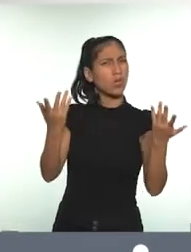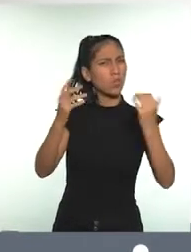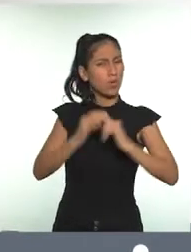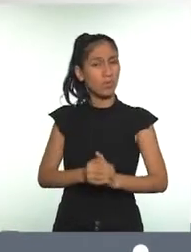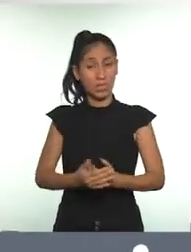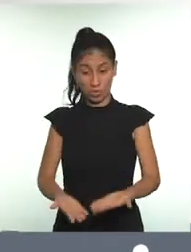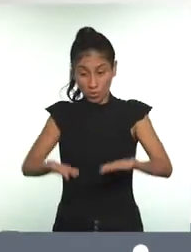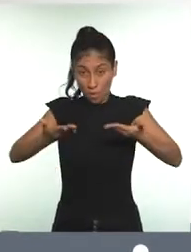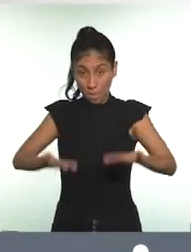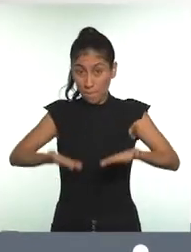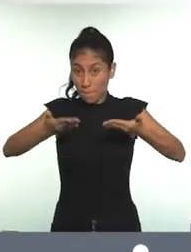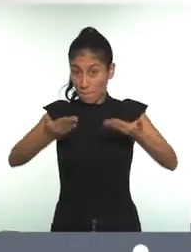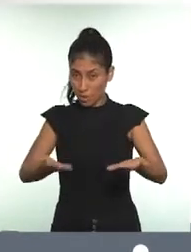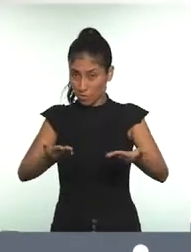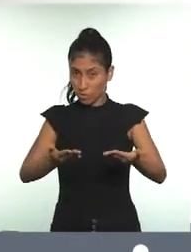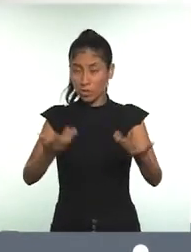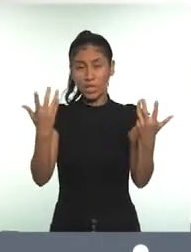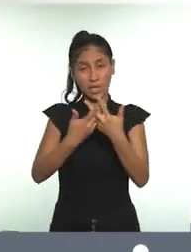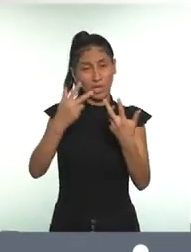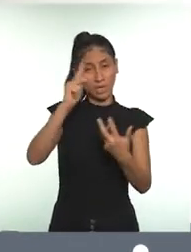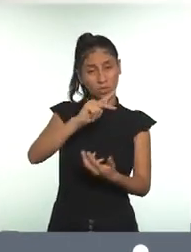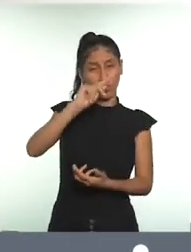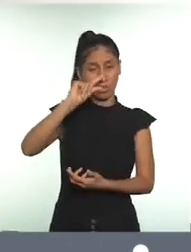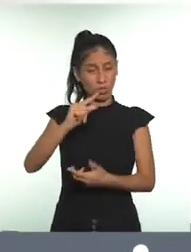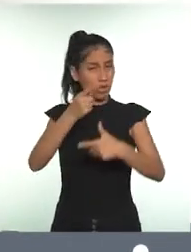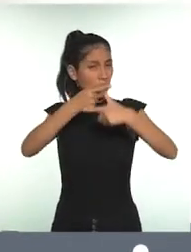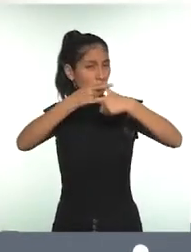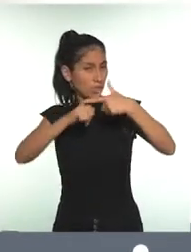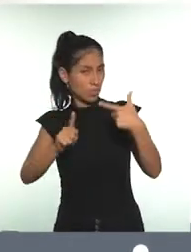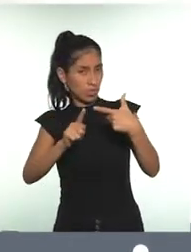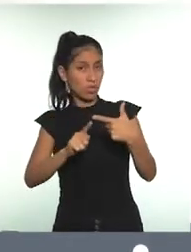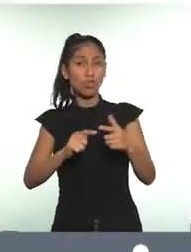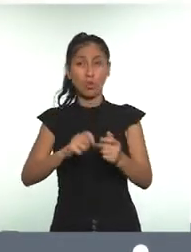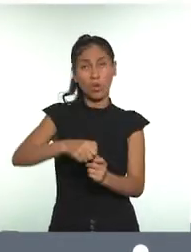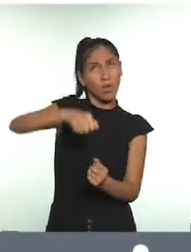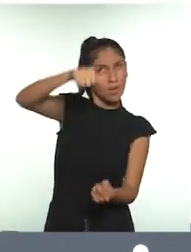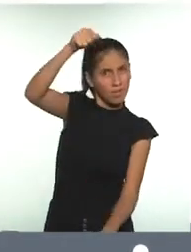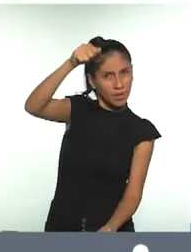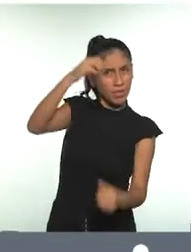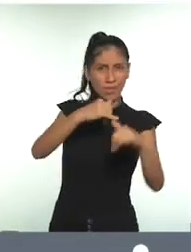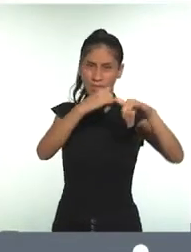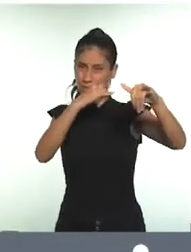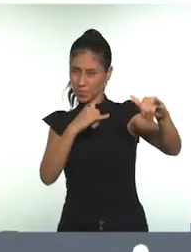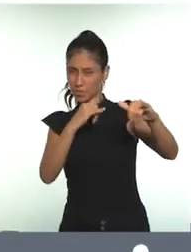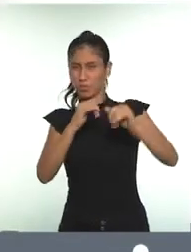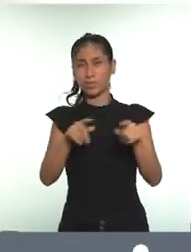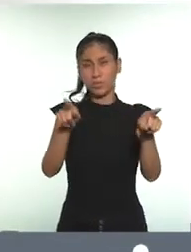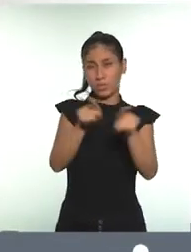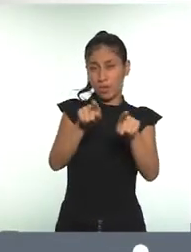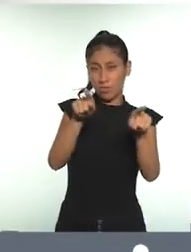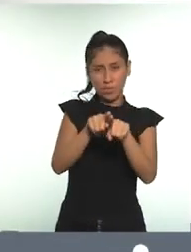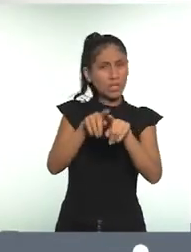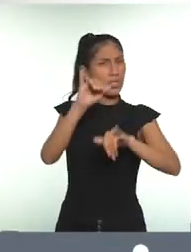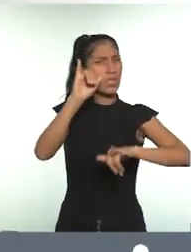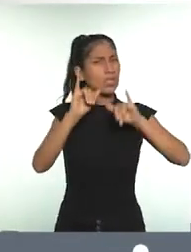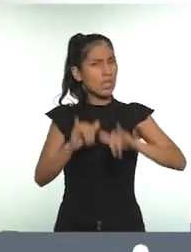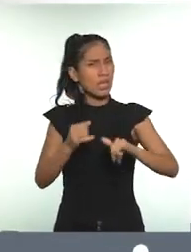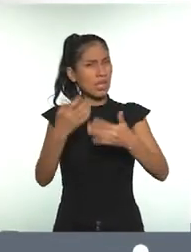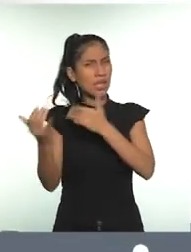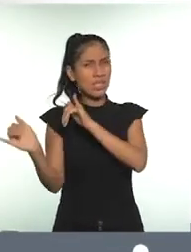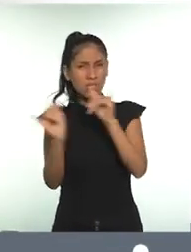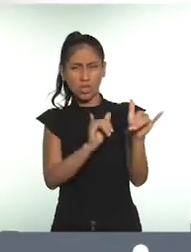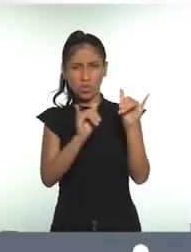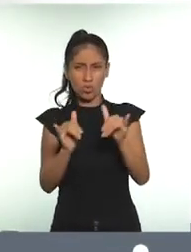partir del peso expresado en kilogramos dividido sobre la talla en metros cuadrados y este resultado